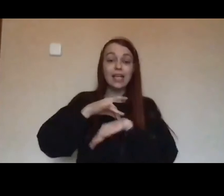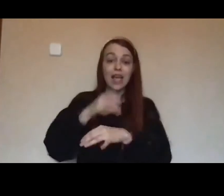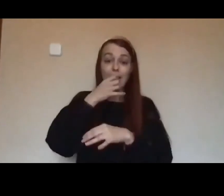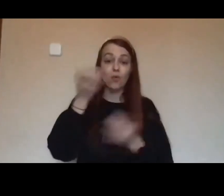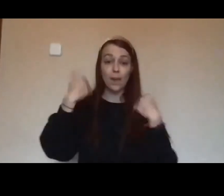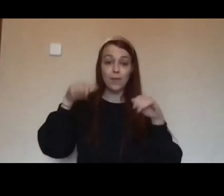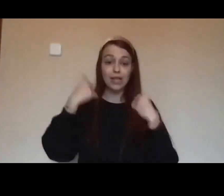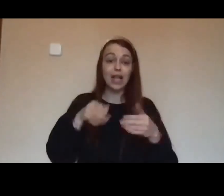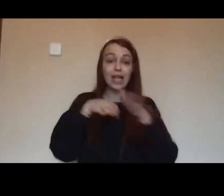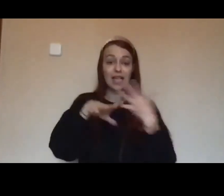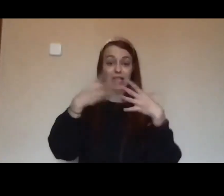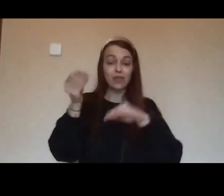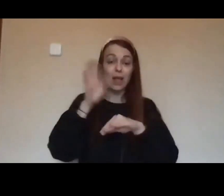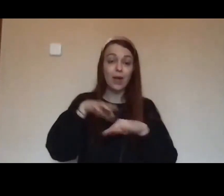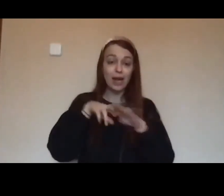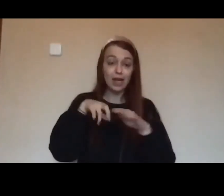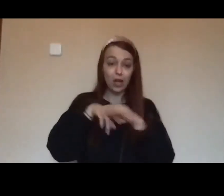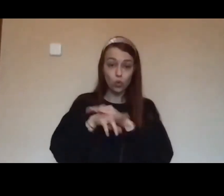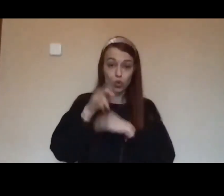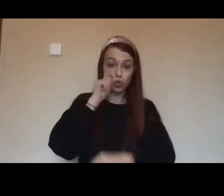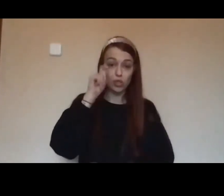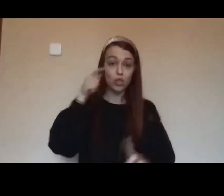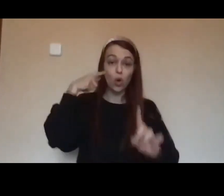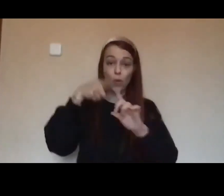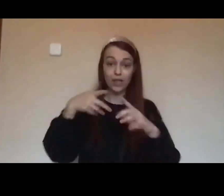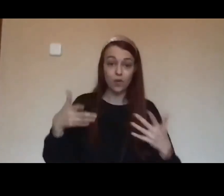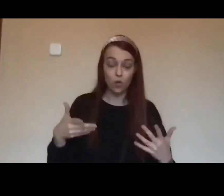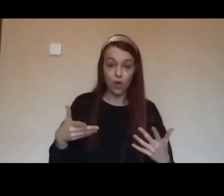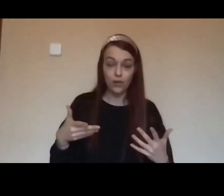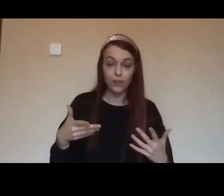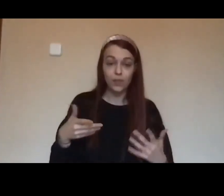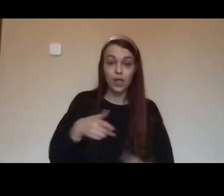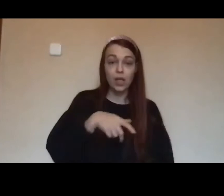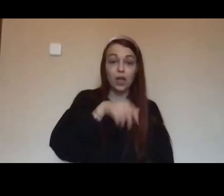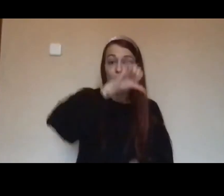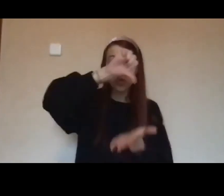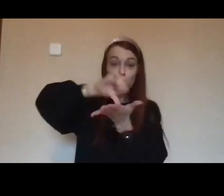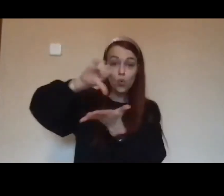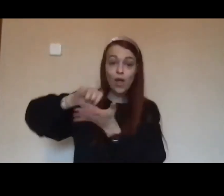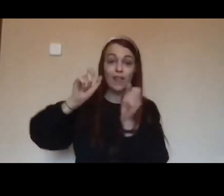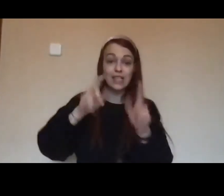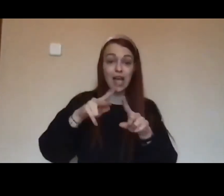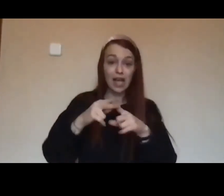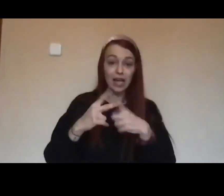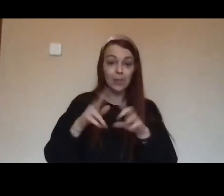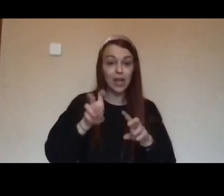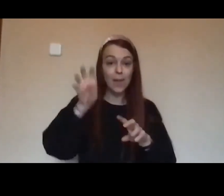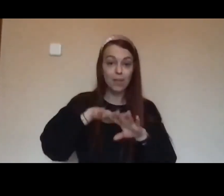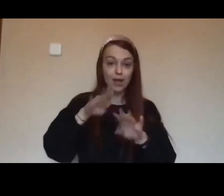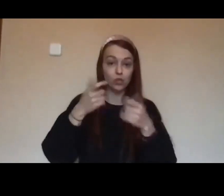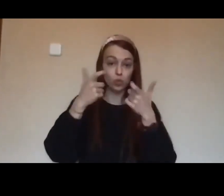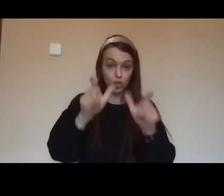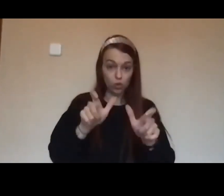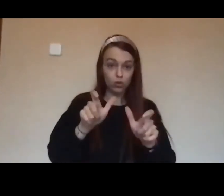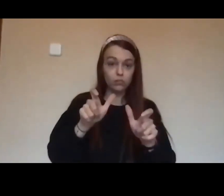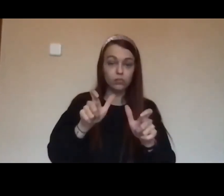Recursos Turísticos, con la finalidad de proporcionar a las ciudades una herramienta útil para el sector, facilitar